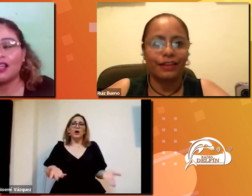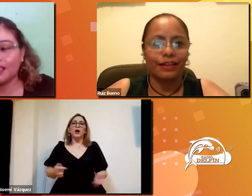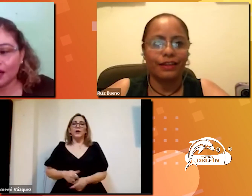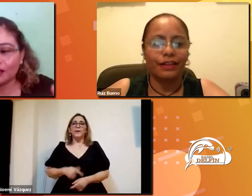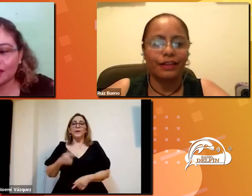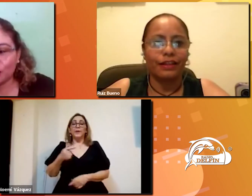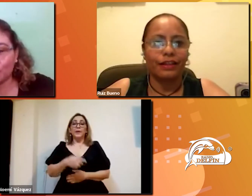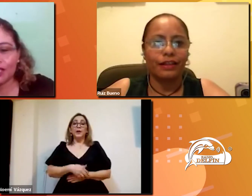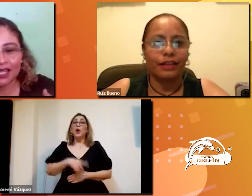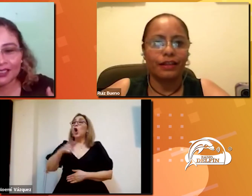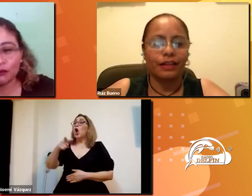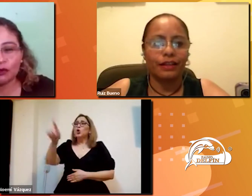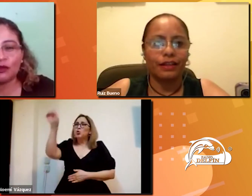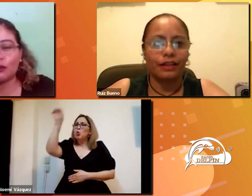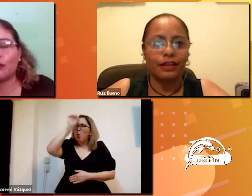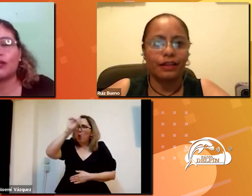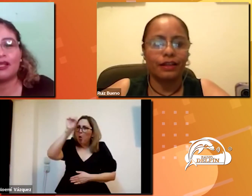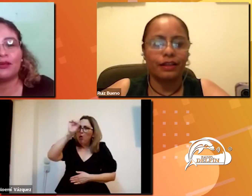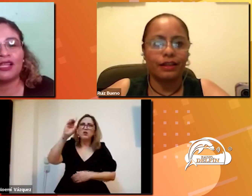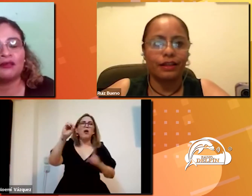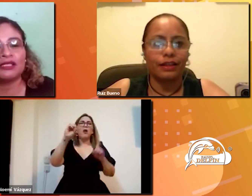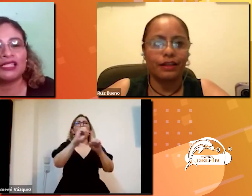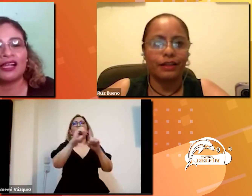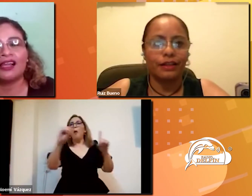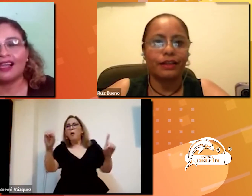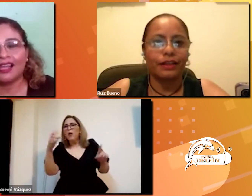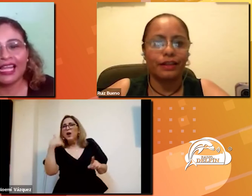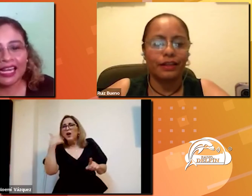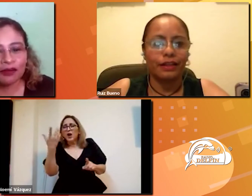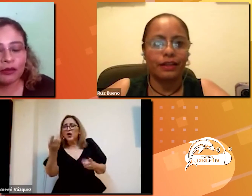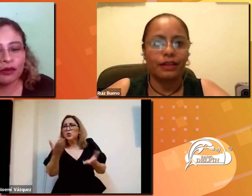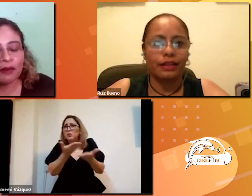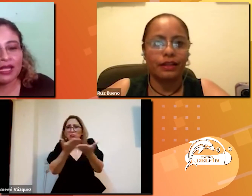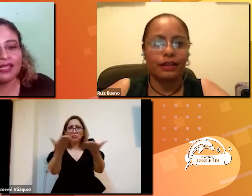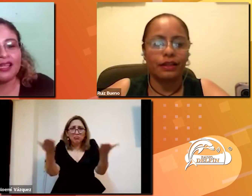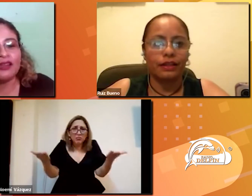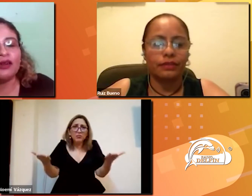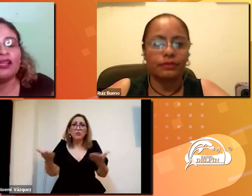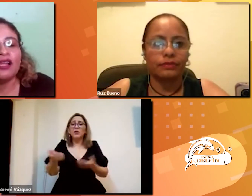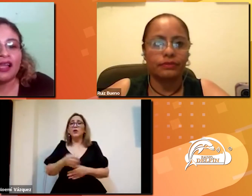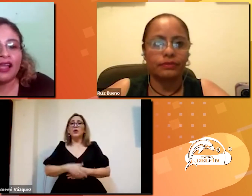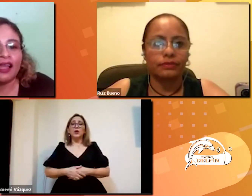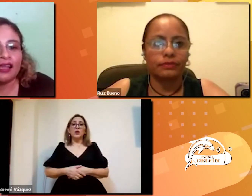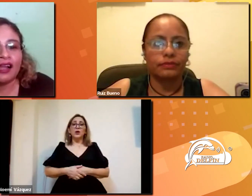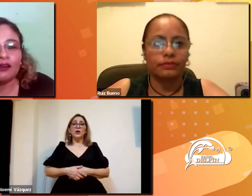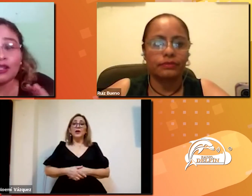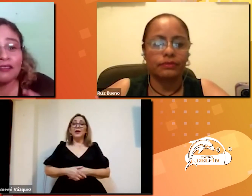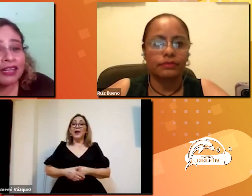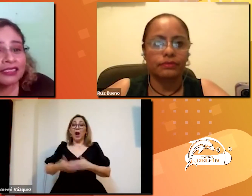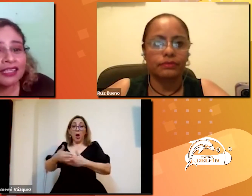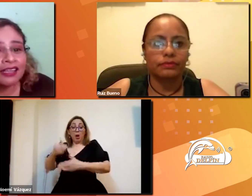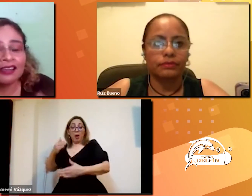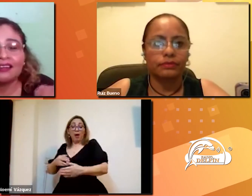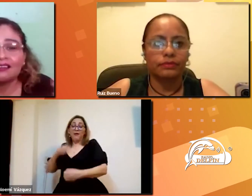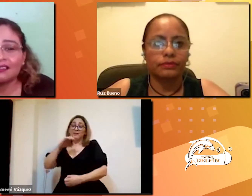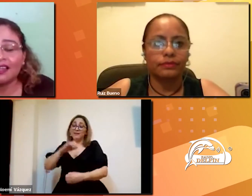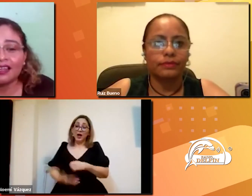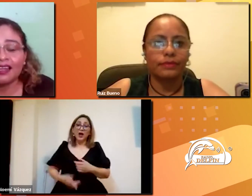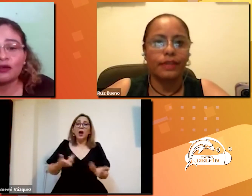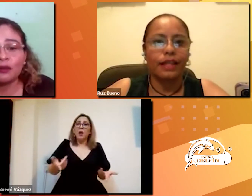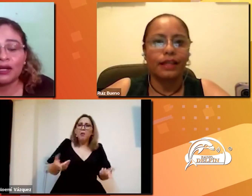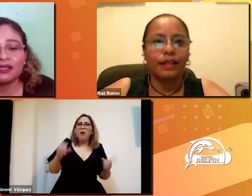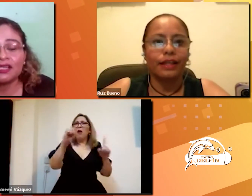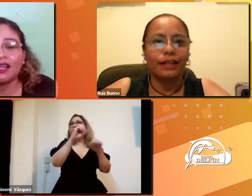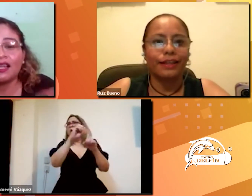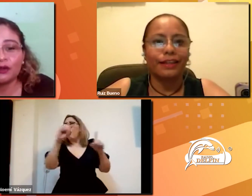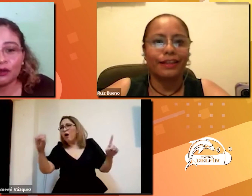mencionarle? Ya estamos ya 6 minutos por terminar nuestro gran programa del día de hoy. ¿Alguna frase que